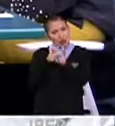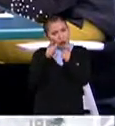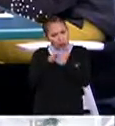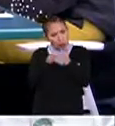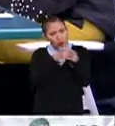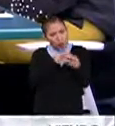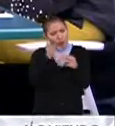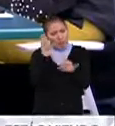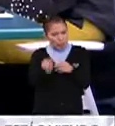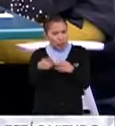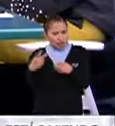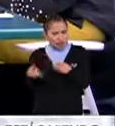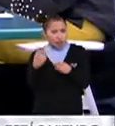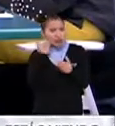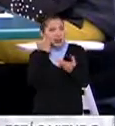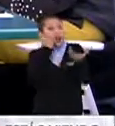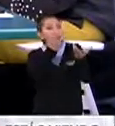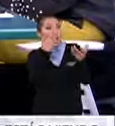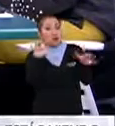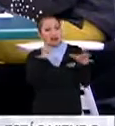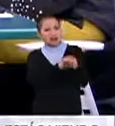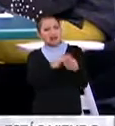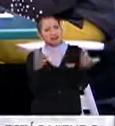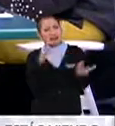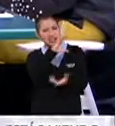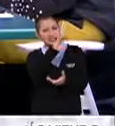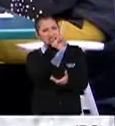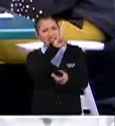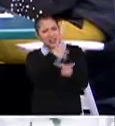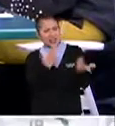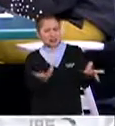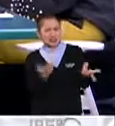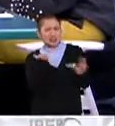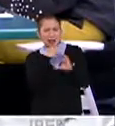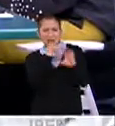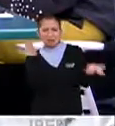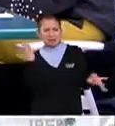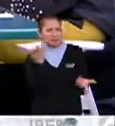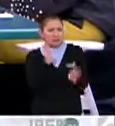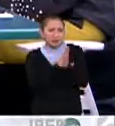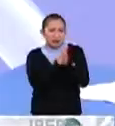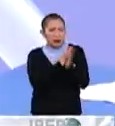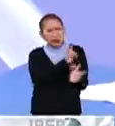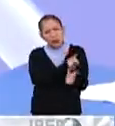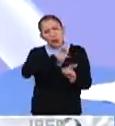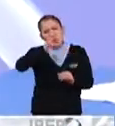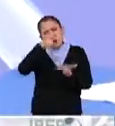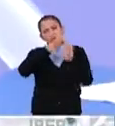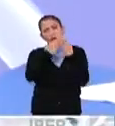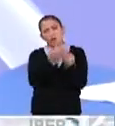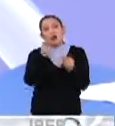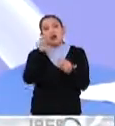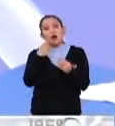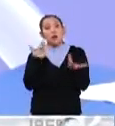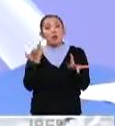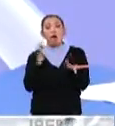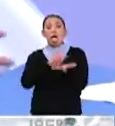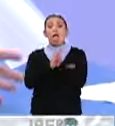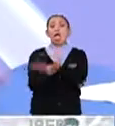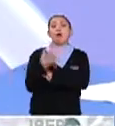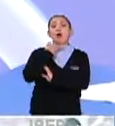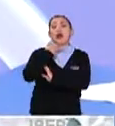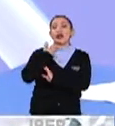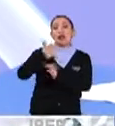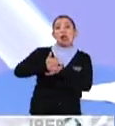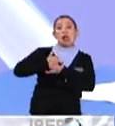caravana, que son motivos reales, con una alianza con la gente por los camiones. En fin, creo que deberían buscar una forma que no los politizara y que